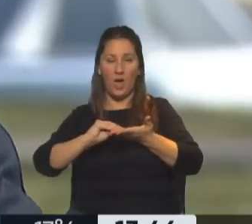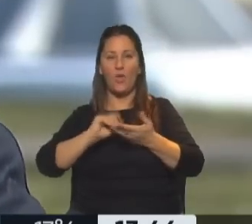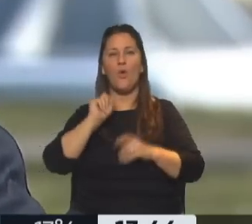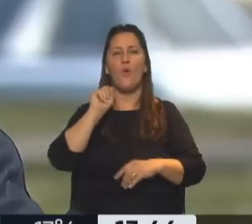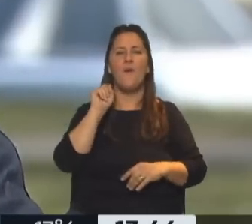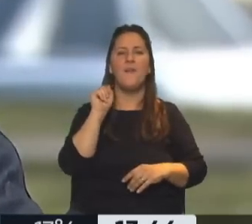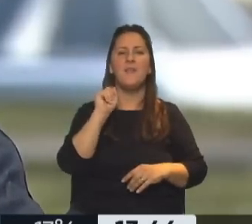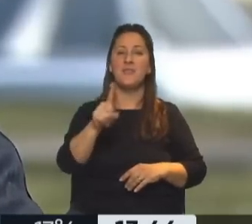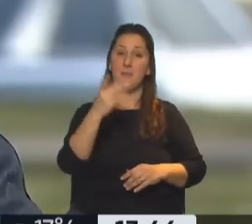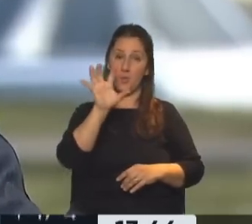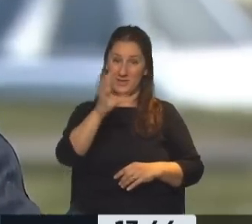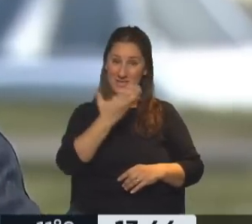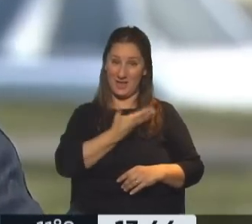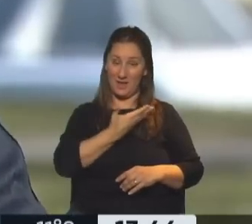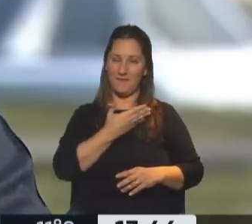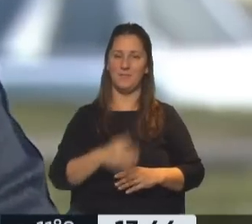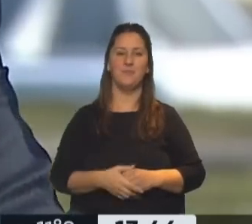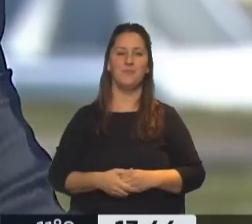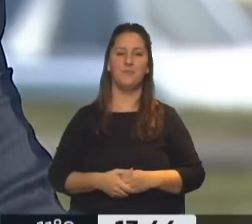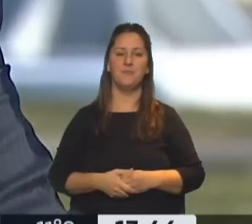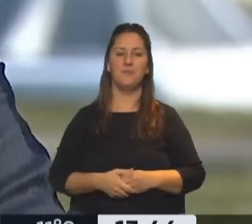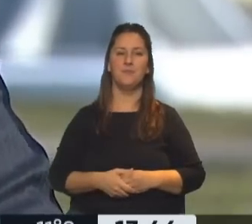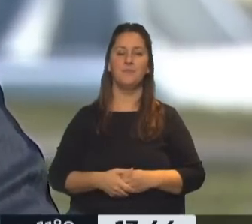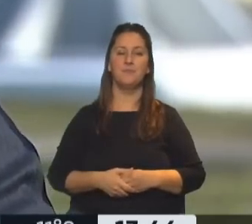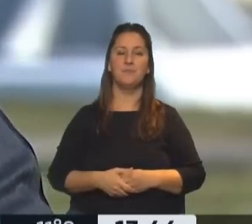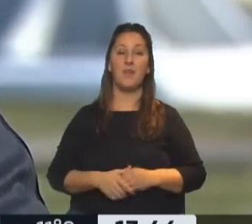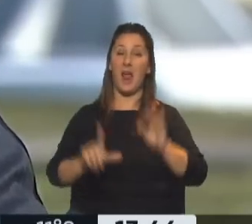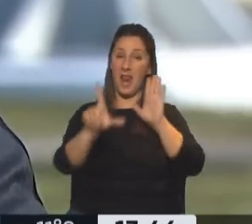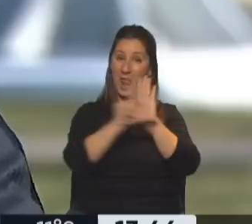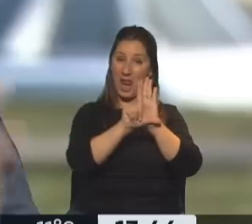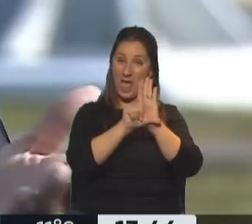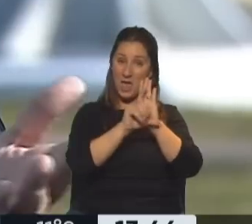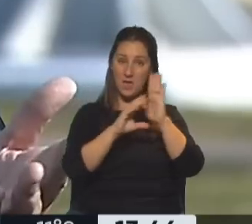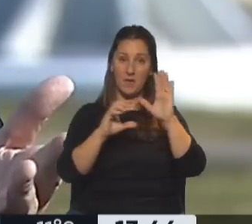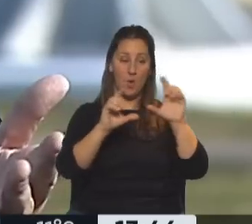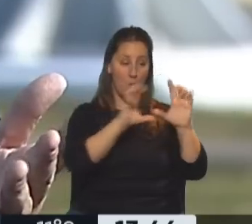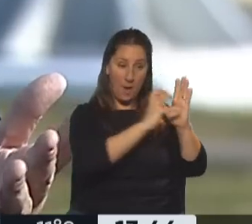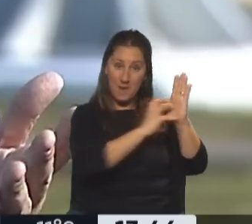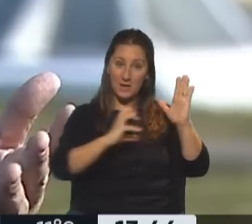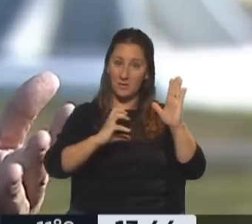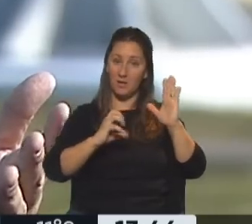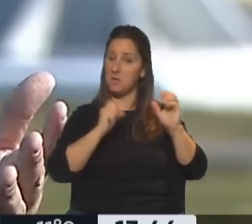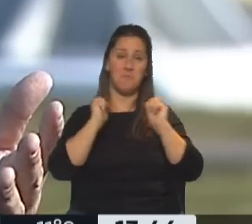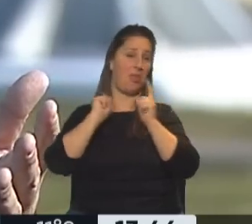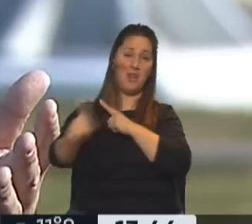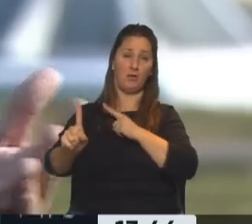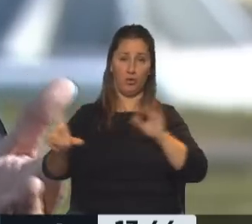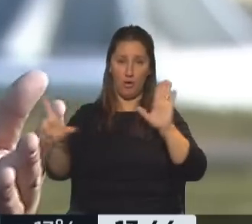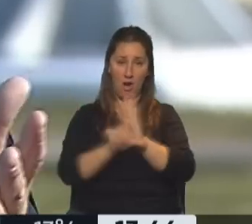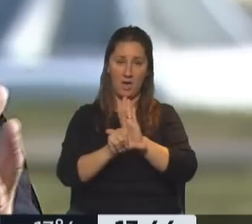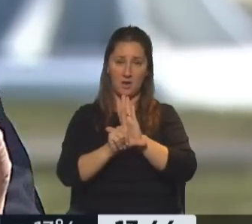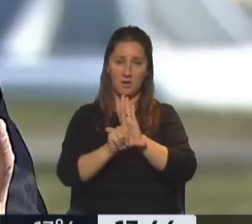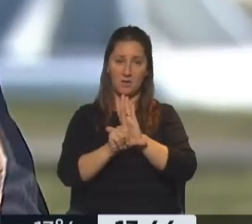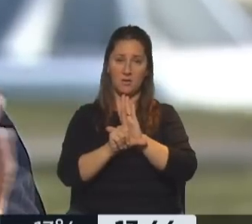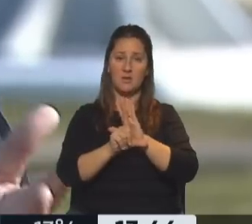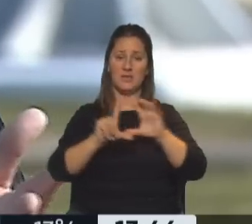de Santa Fe, que es tomar la parte de la ley que yo mandé y convertirla en ley. ¿Qué hace